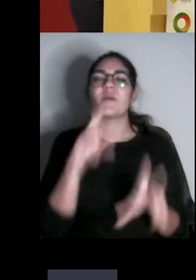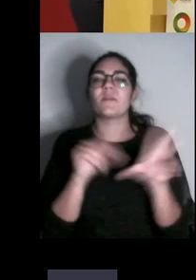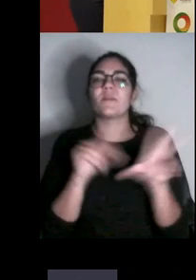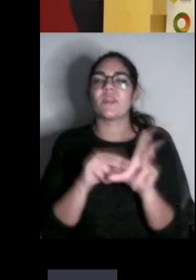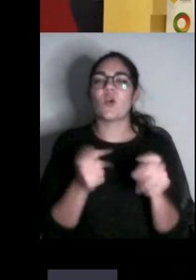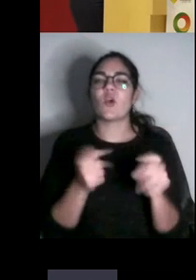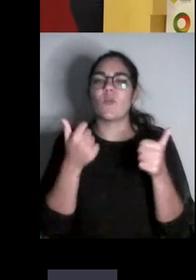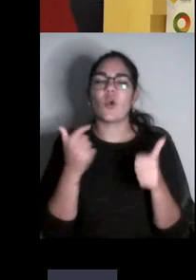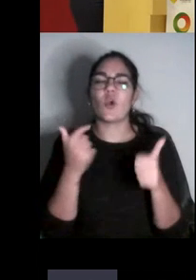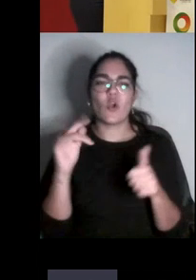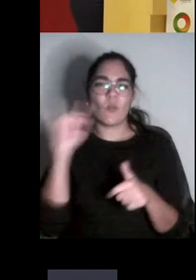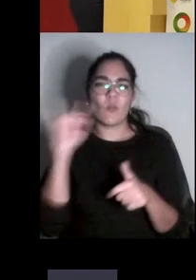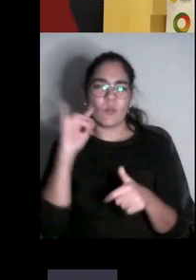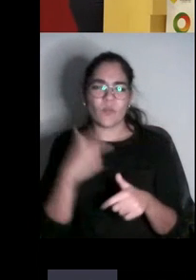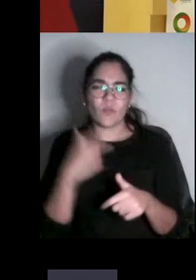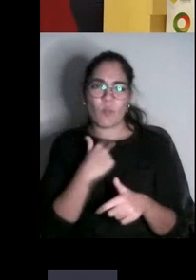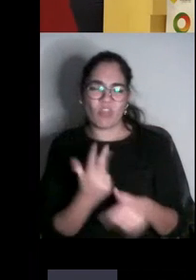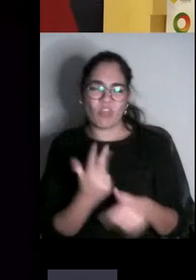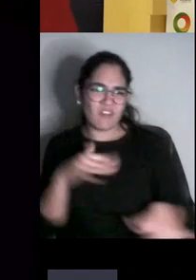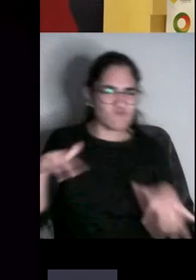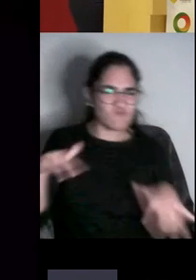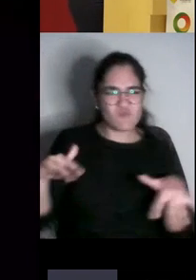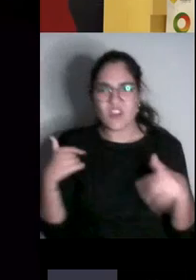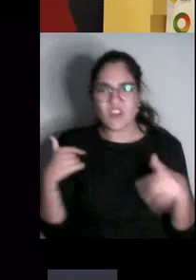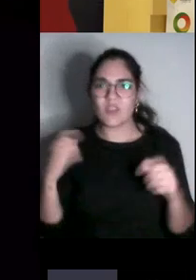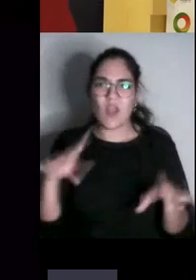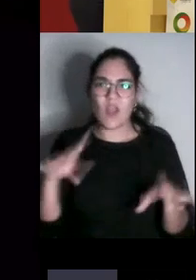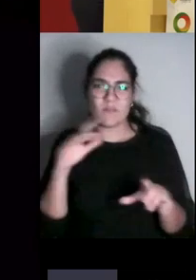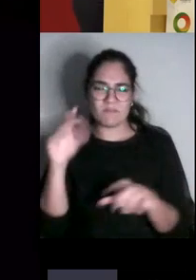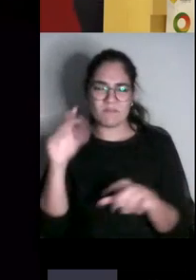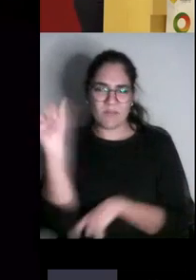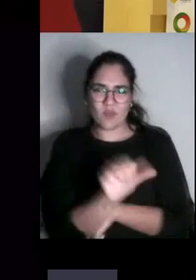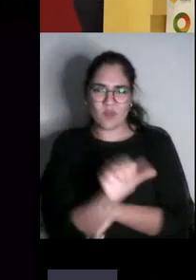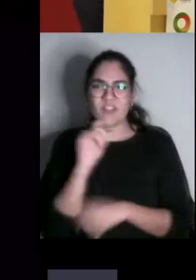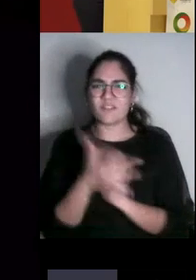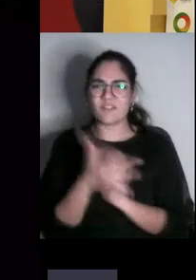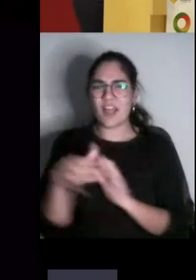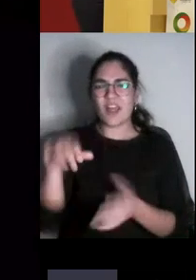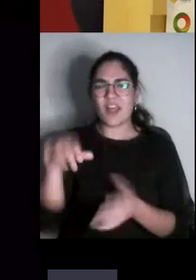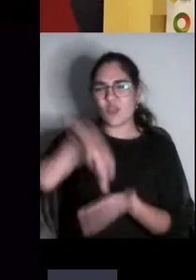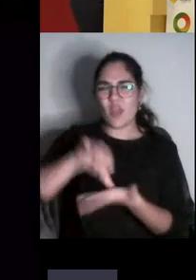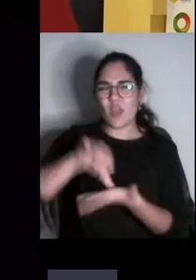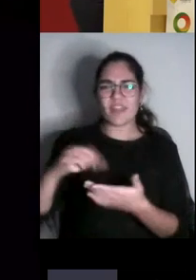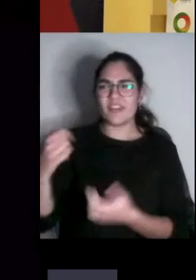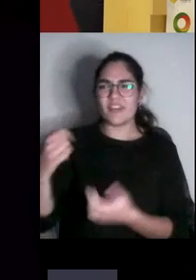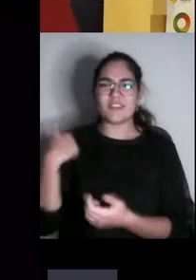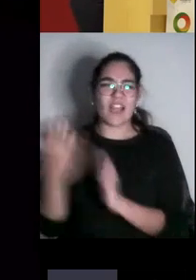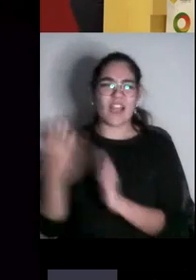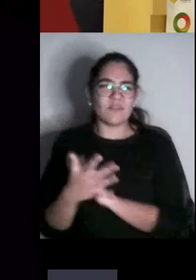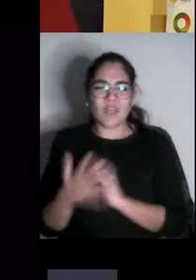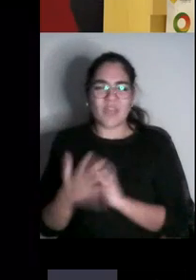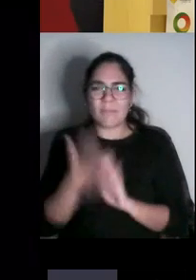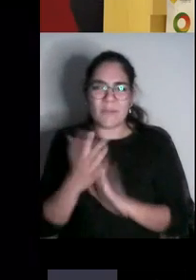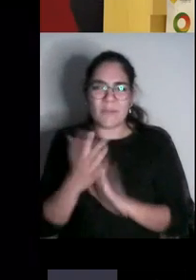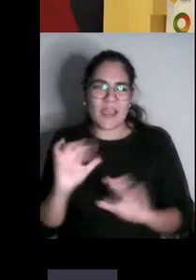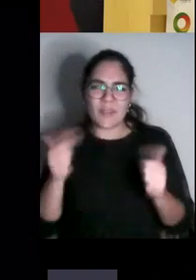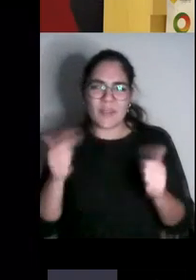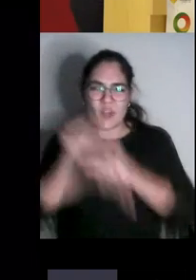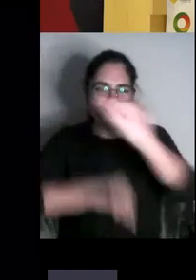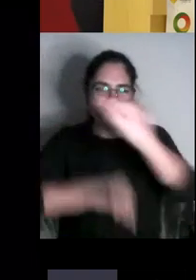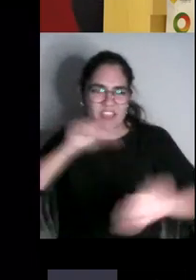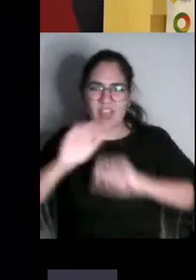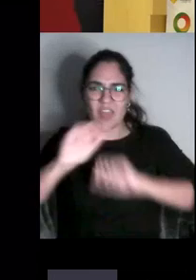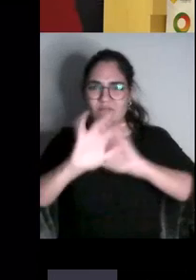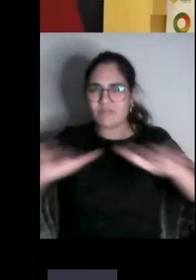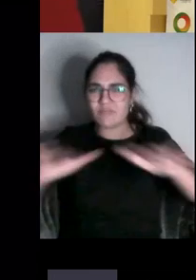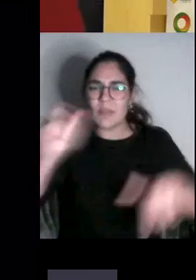distorsionada que nos van a tocar que nos han atacado que la ciudad está infectada que necesitamos de su ayuda y que nos hemos convertido el centro